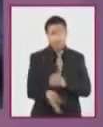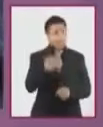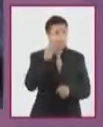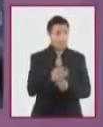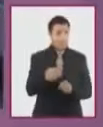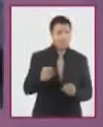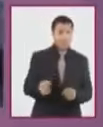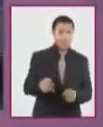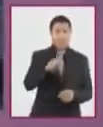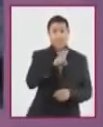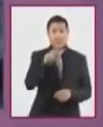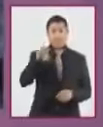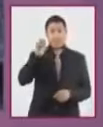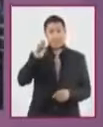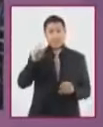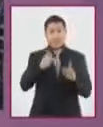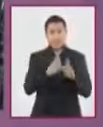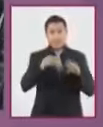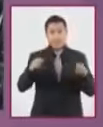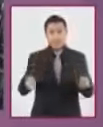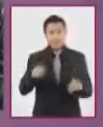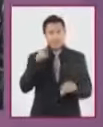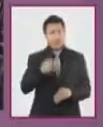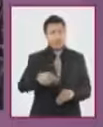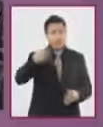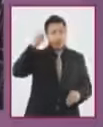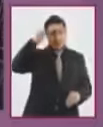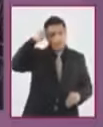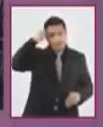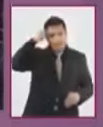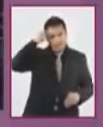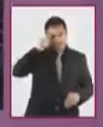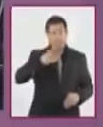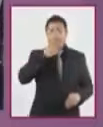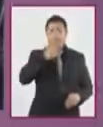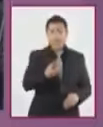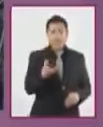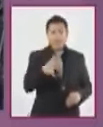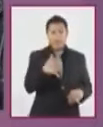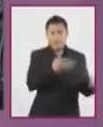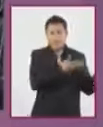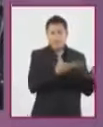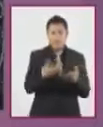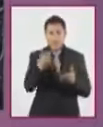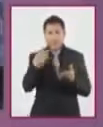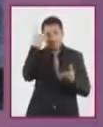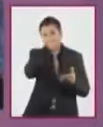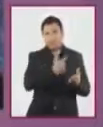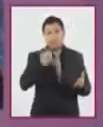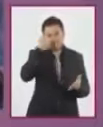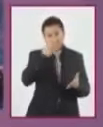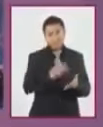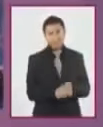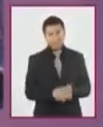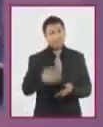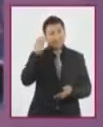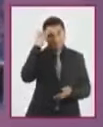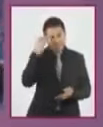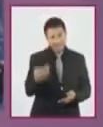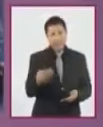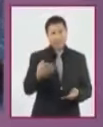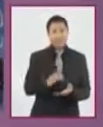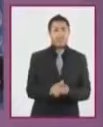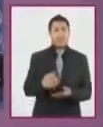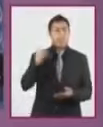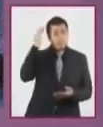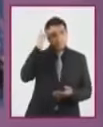recorrer 160 kilómetros y el chofer nos ha indicado que llegaremos más o menos en 2 horas. Nos da tiempo de